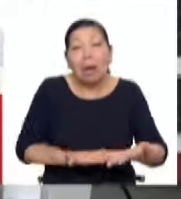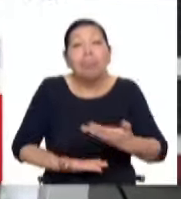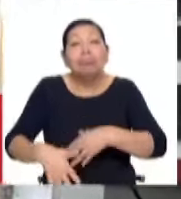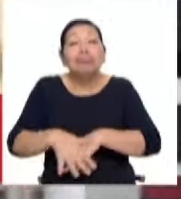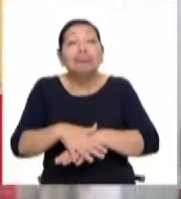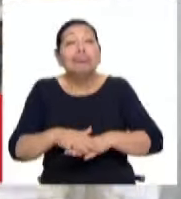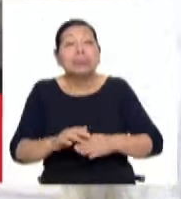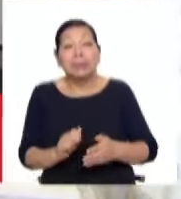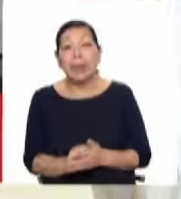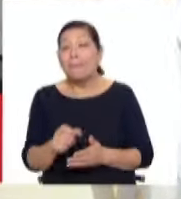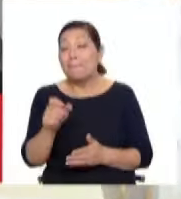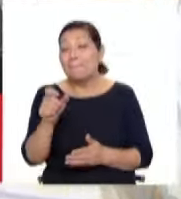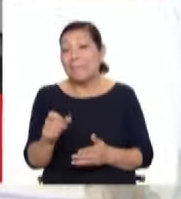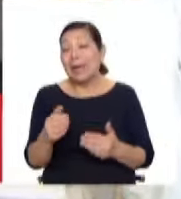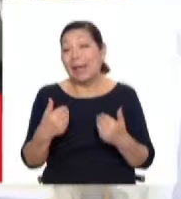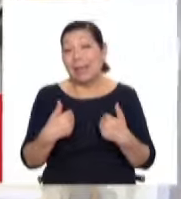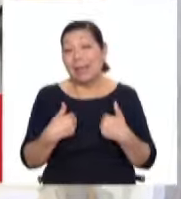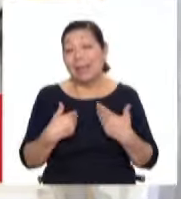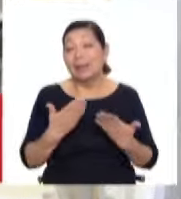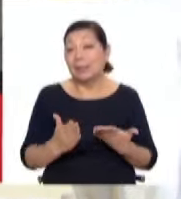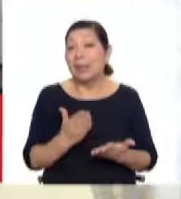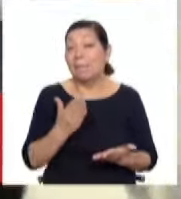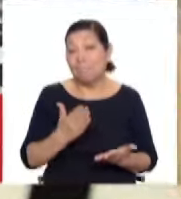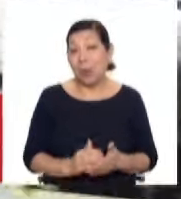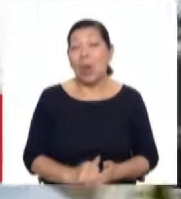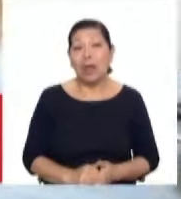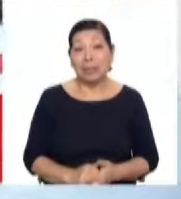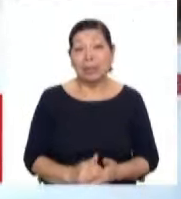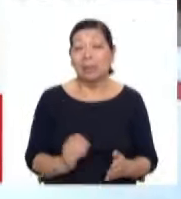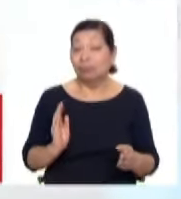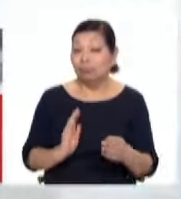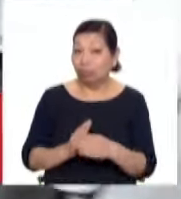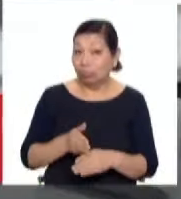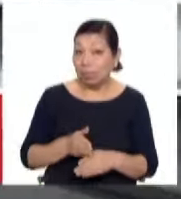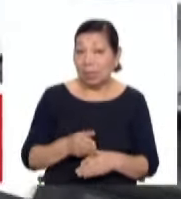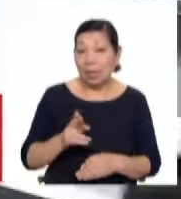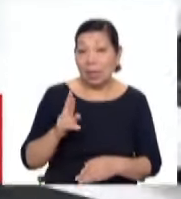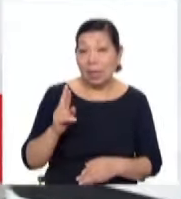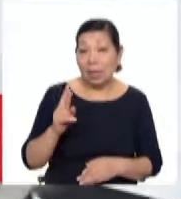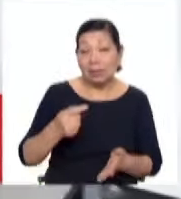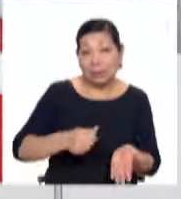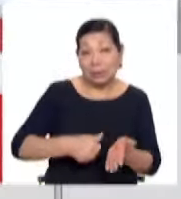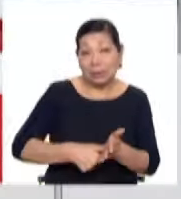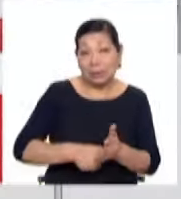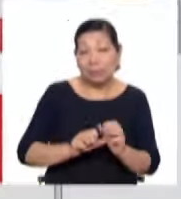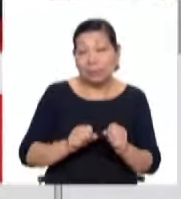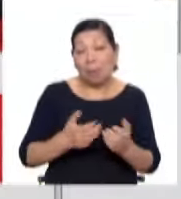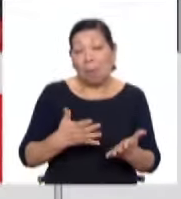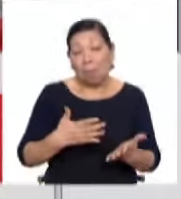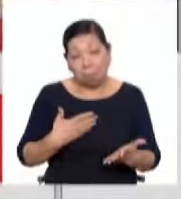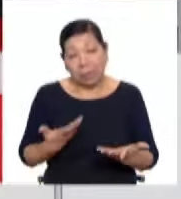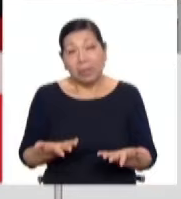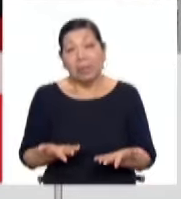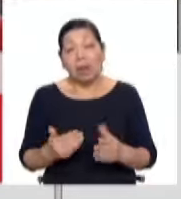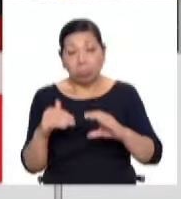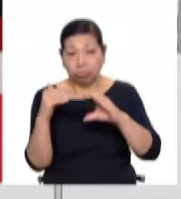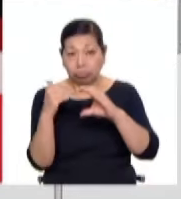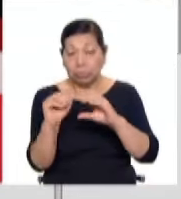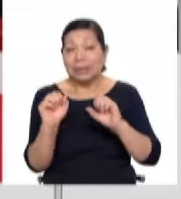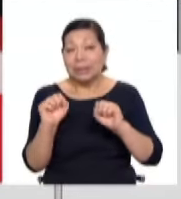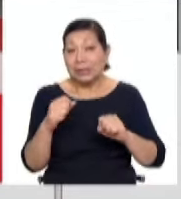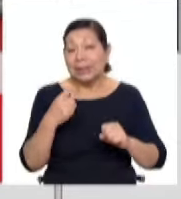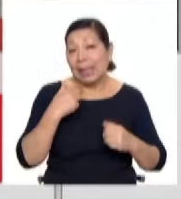trámites las personas que tienen este problema deberán acudir al RENIEC justamente para que se pueda emitir el documento